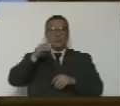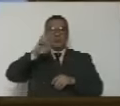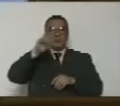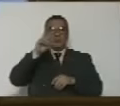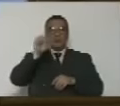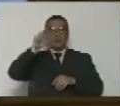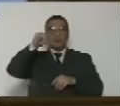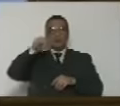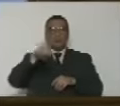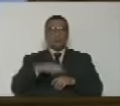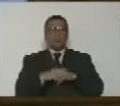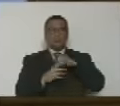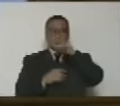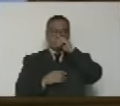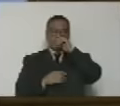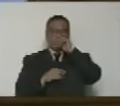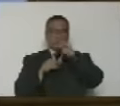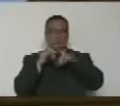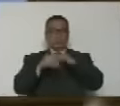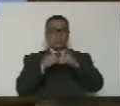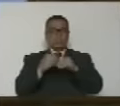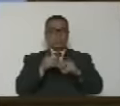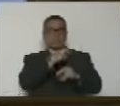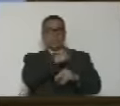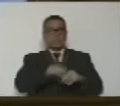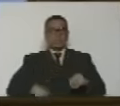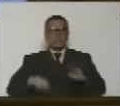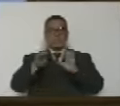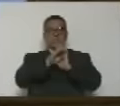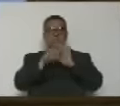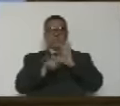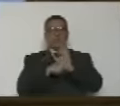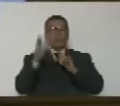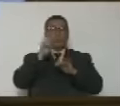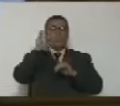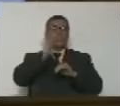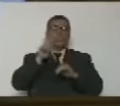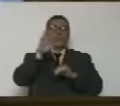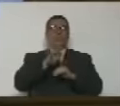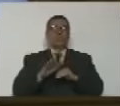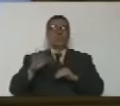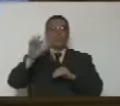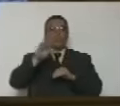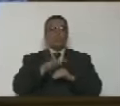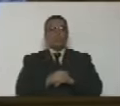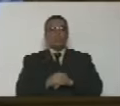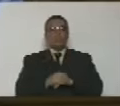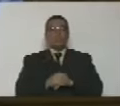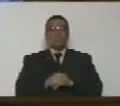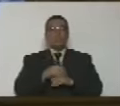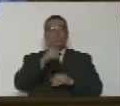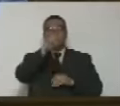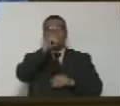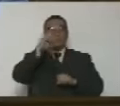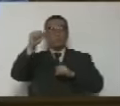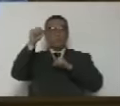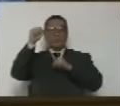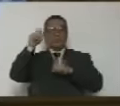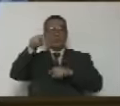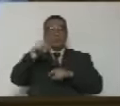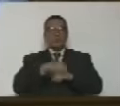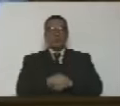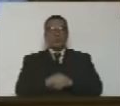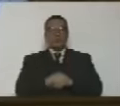Iván Eduardo Gil Pinto, mediante la cual el presidente constitucional de la República Bolivariana de Venezuela, ciudadano Nicolás Maduro